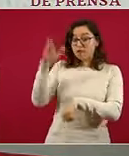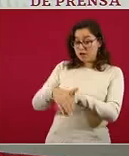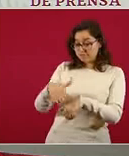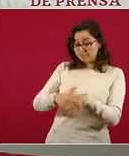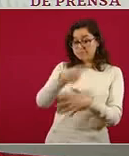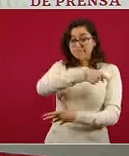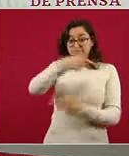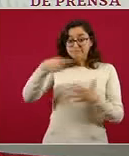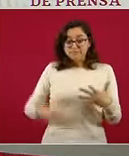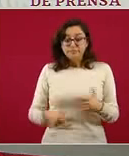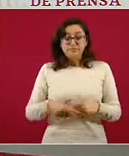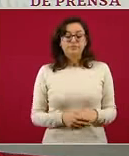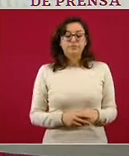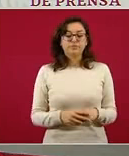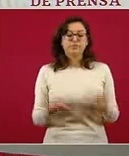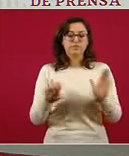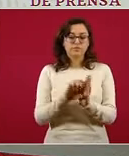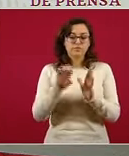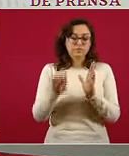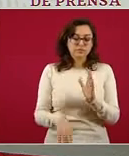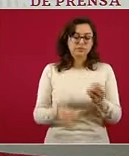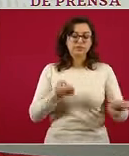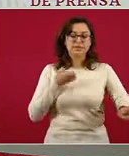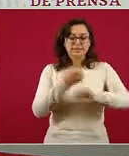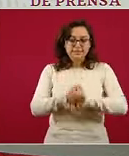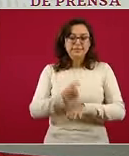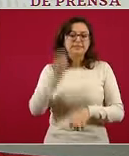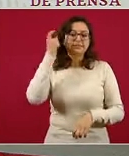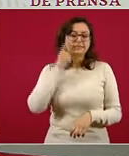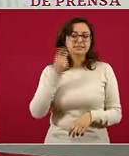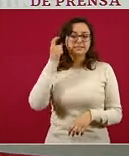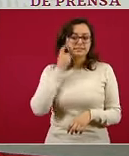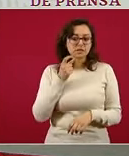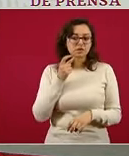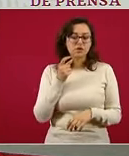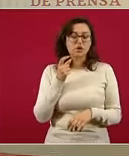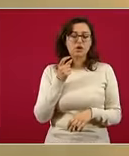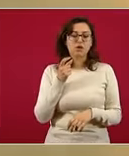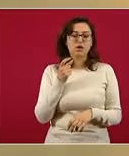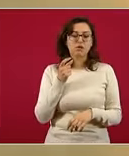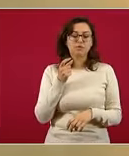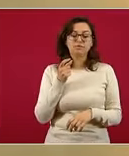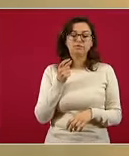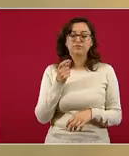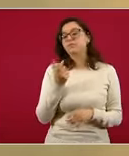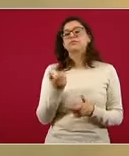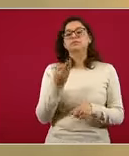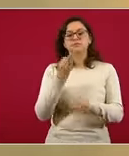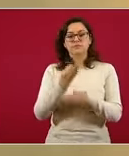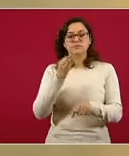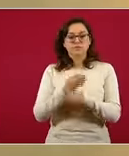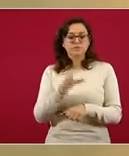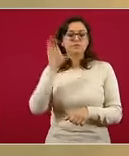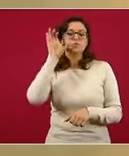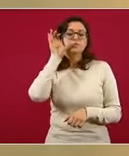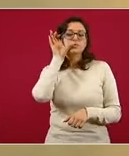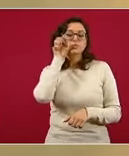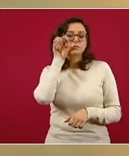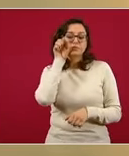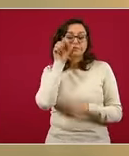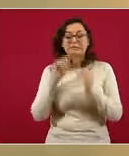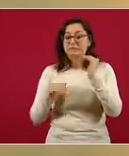ejemplo, El estado de Guerrero, que está ahorita en color naranja, en el riesgo